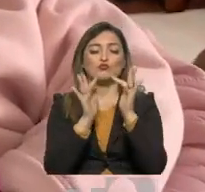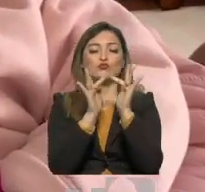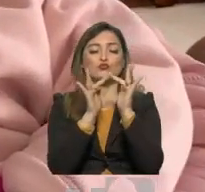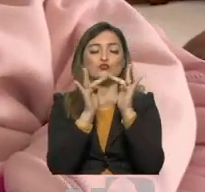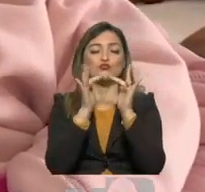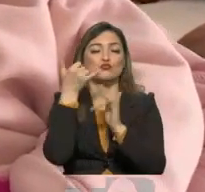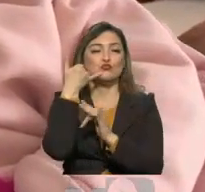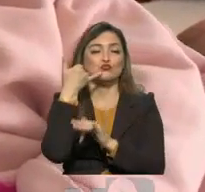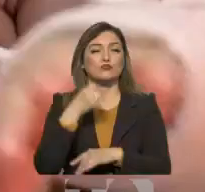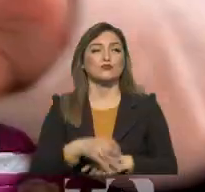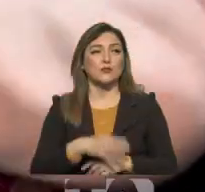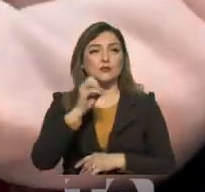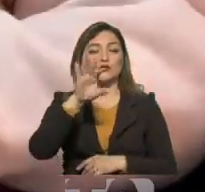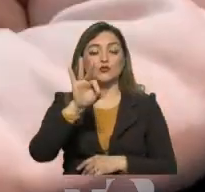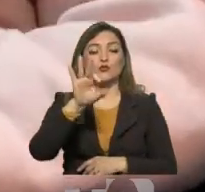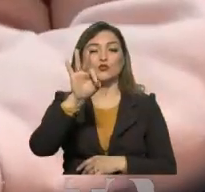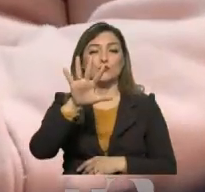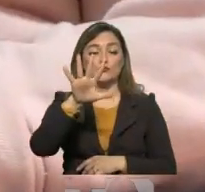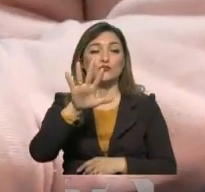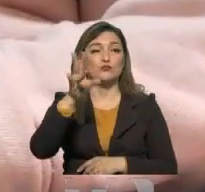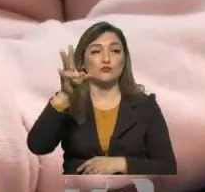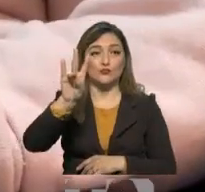al número celular